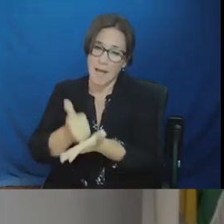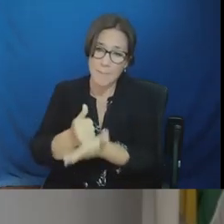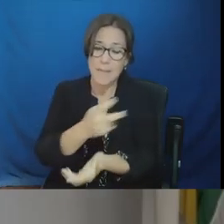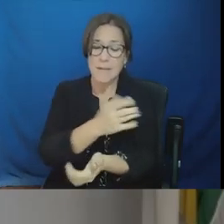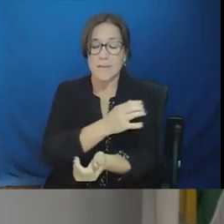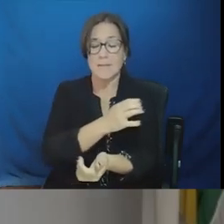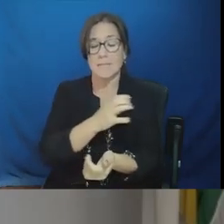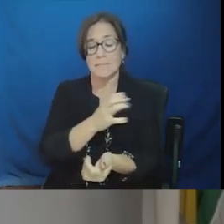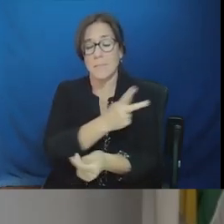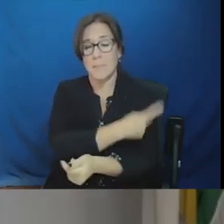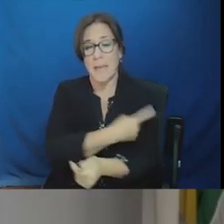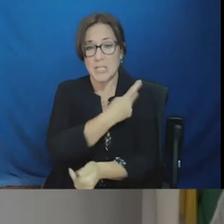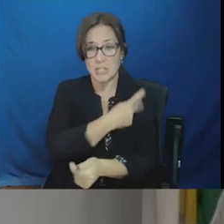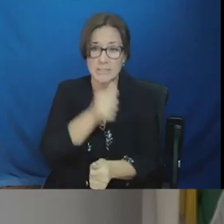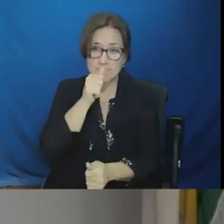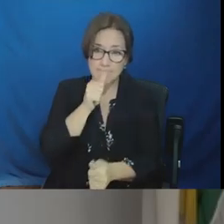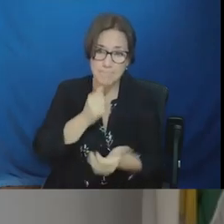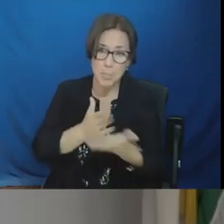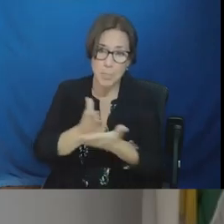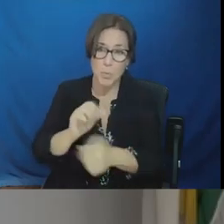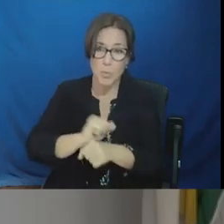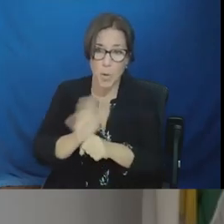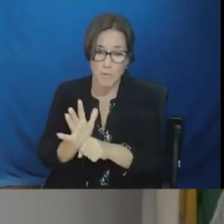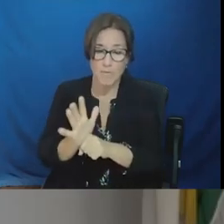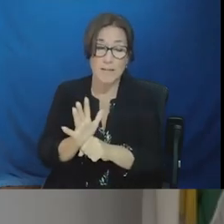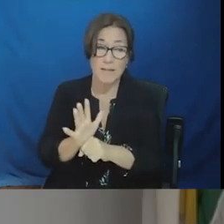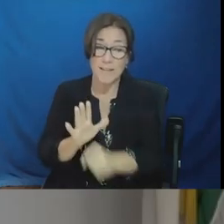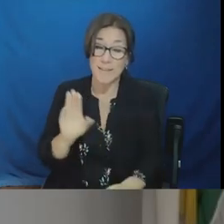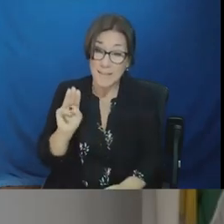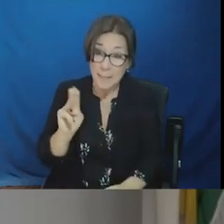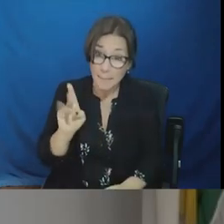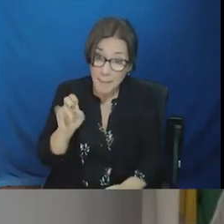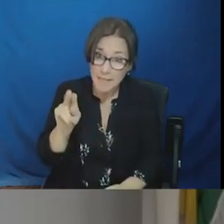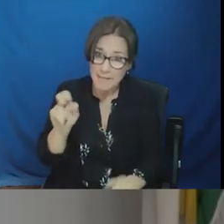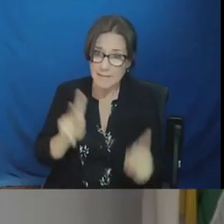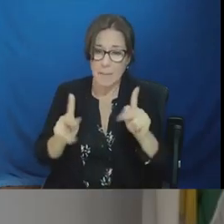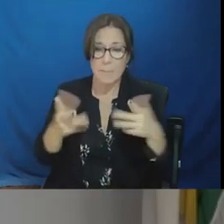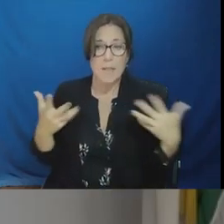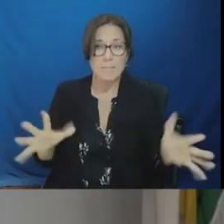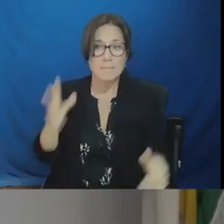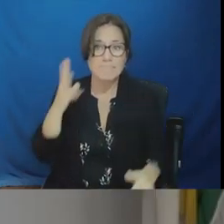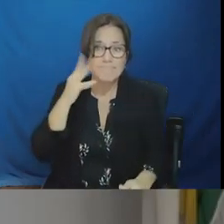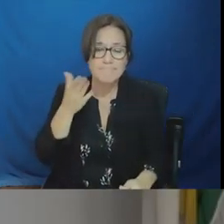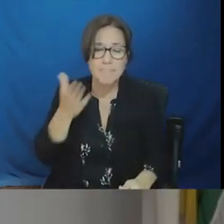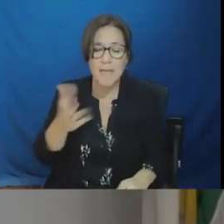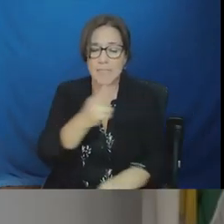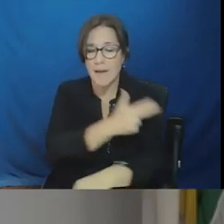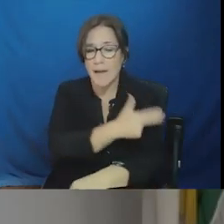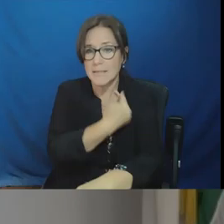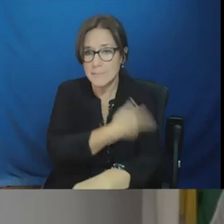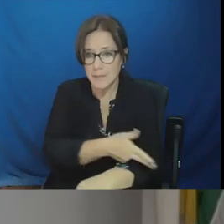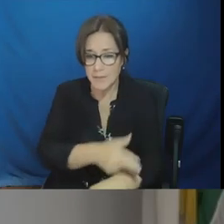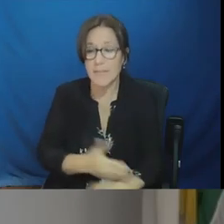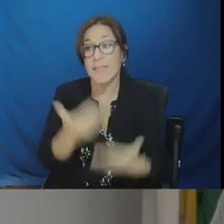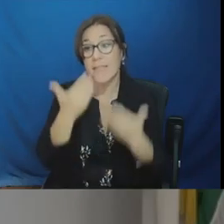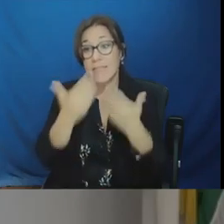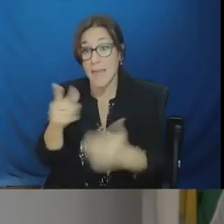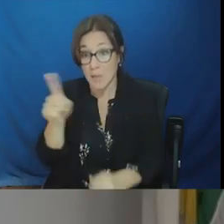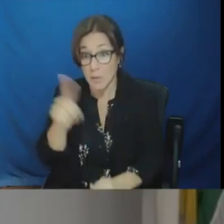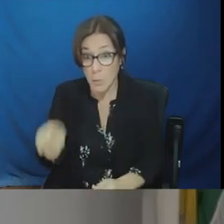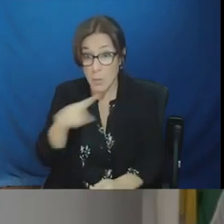cob y los millones y millones de personas que han sido hospitalizadas les damos las gracias a las enfermeras y enfermeros y